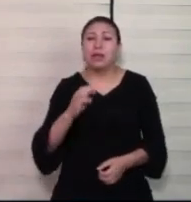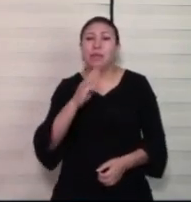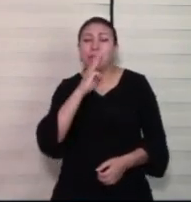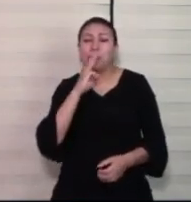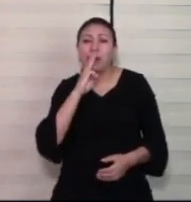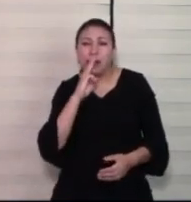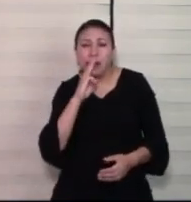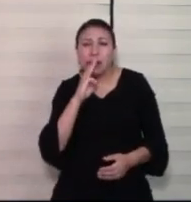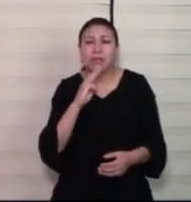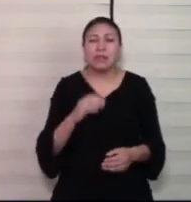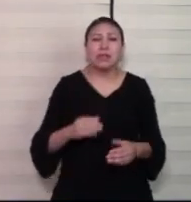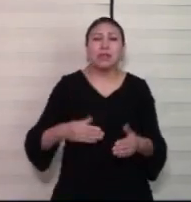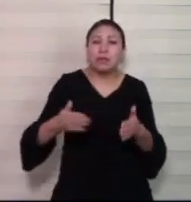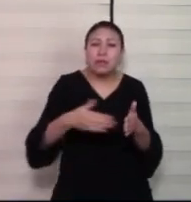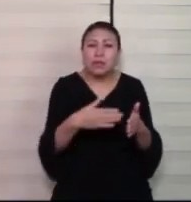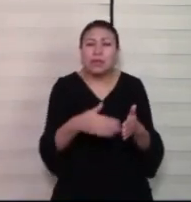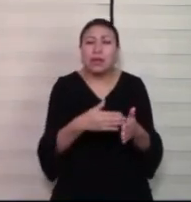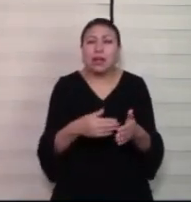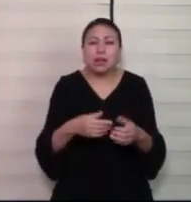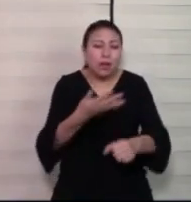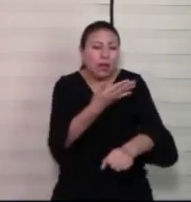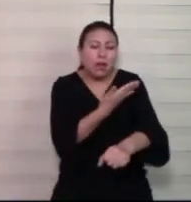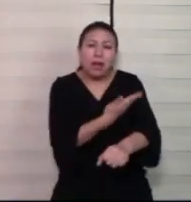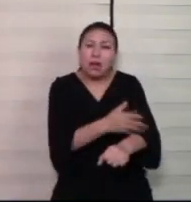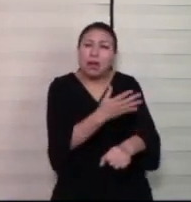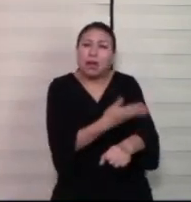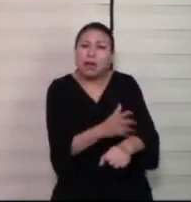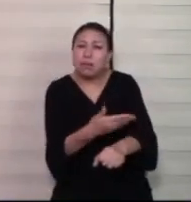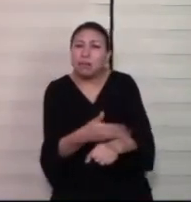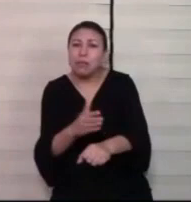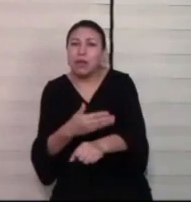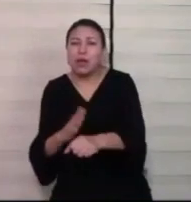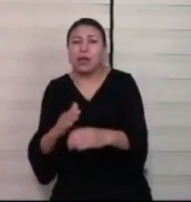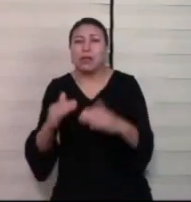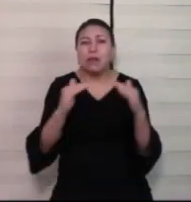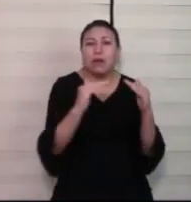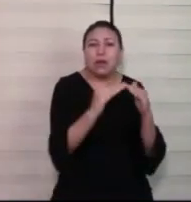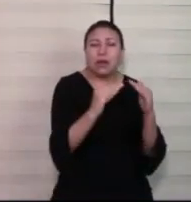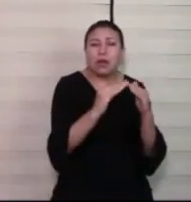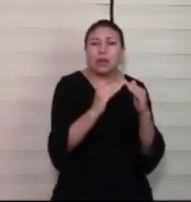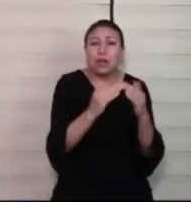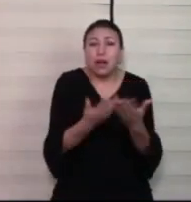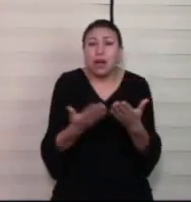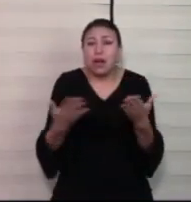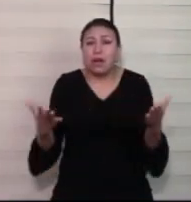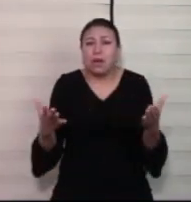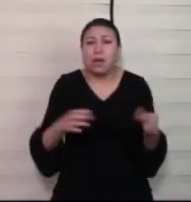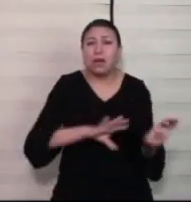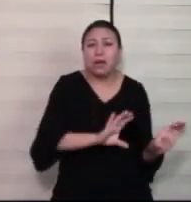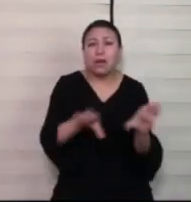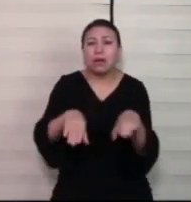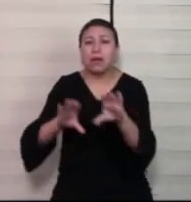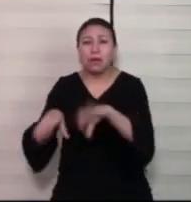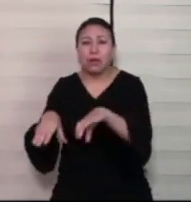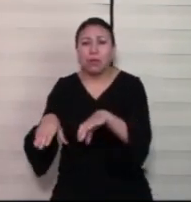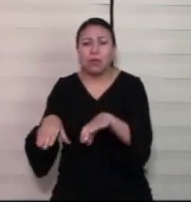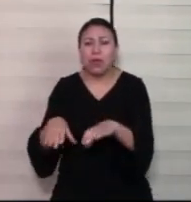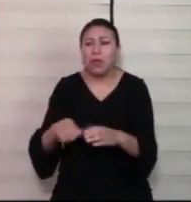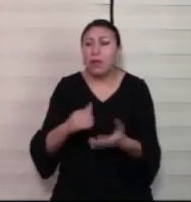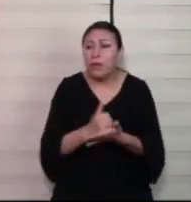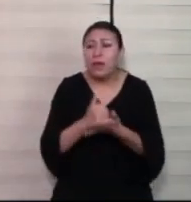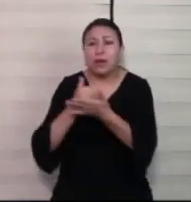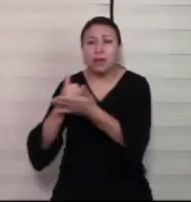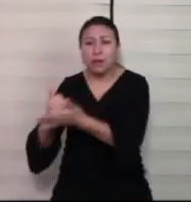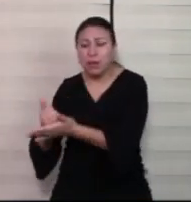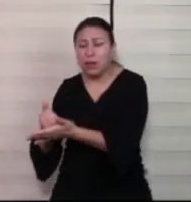arreglando, viendo las necesidades de la casa, ahora tienen que también manejar computadoras para ayudar a sus